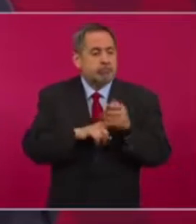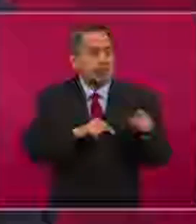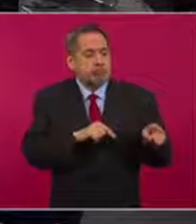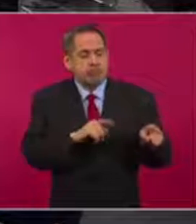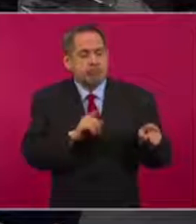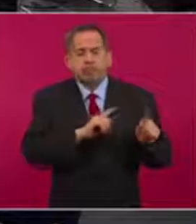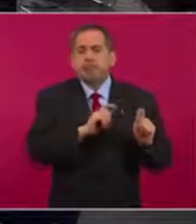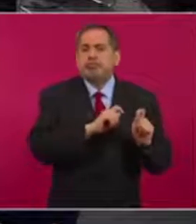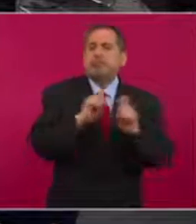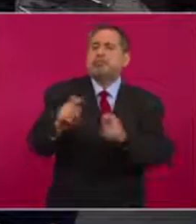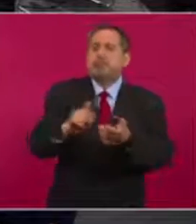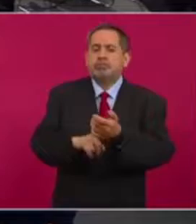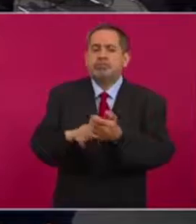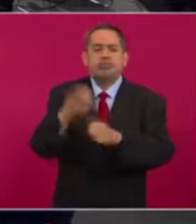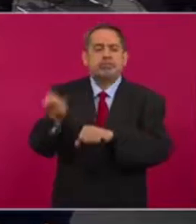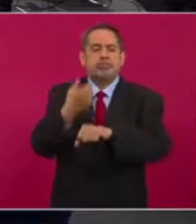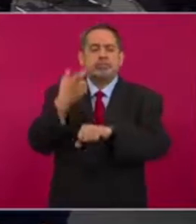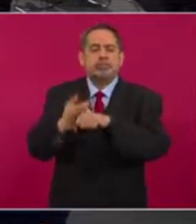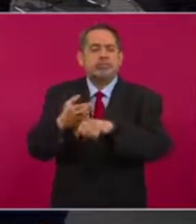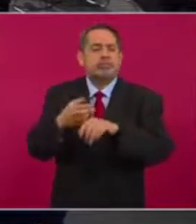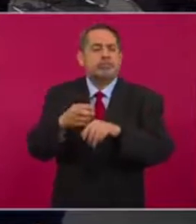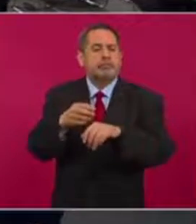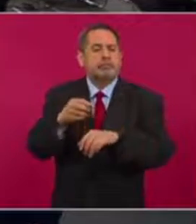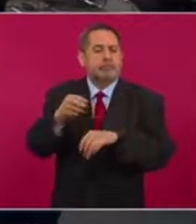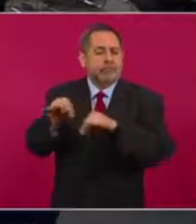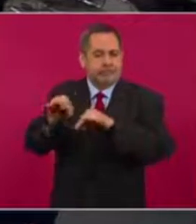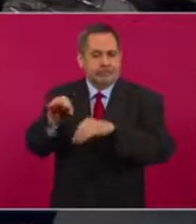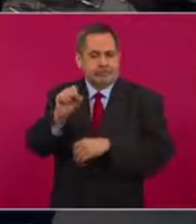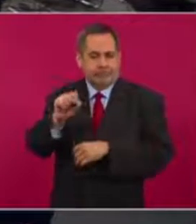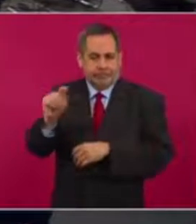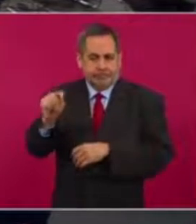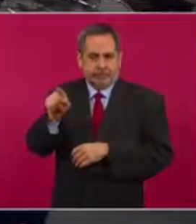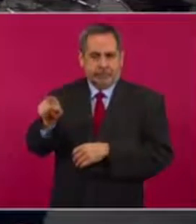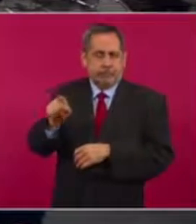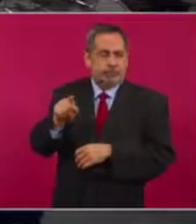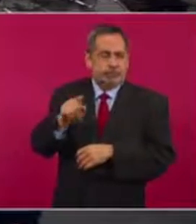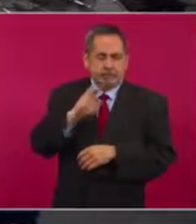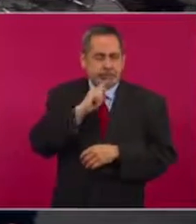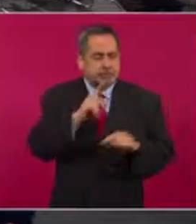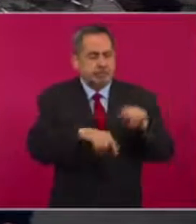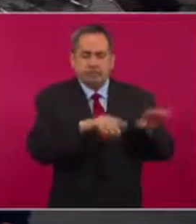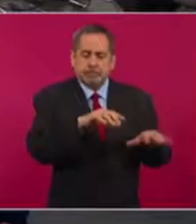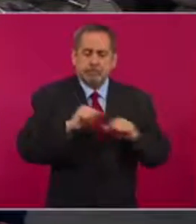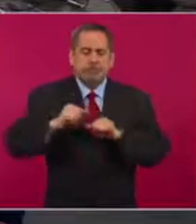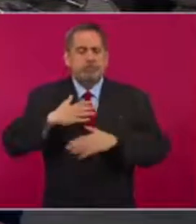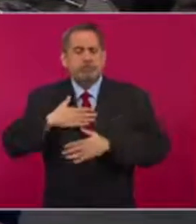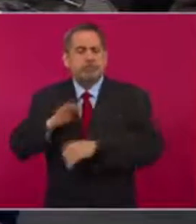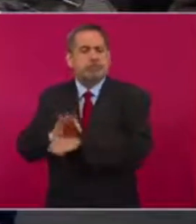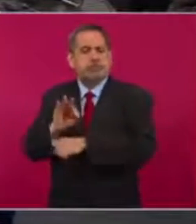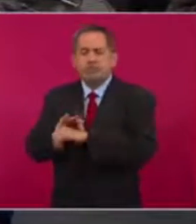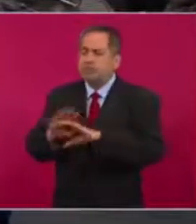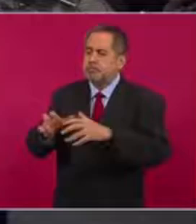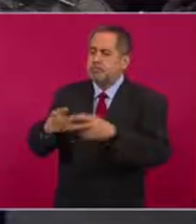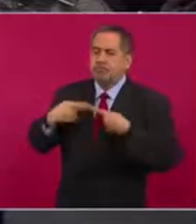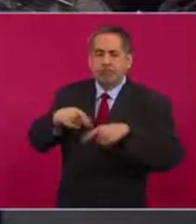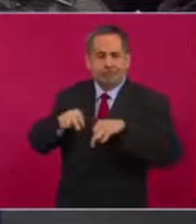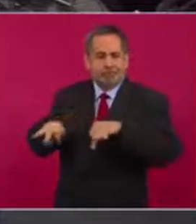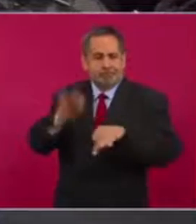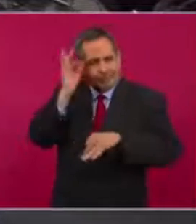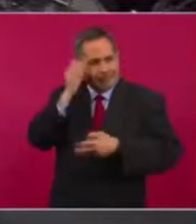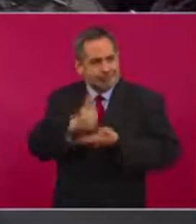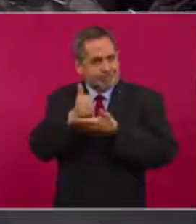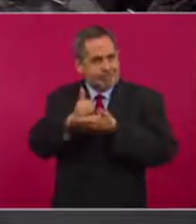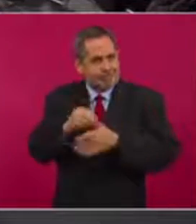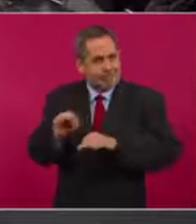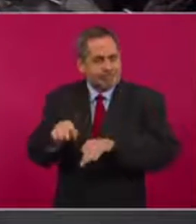la Secretaría del Trabajo tomen cartas en el asunto con el propósito de velar por los derechos laborales de estos trabajadores,